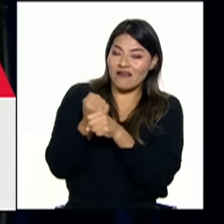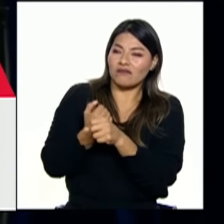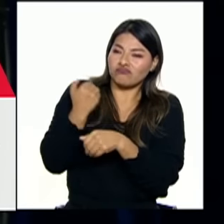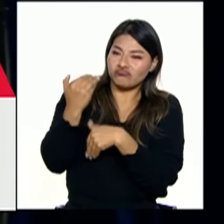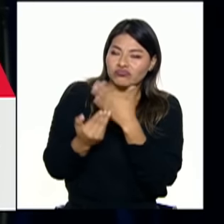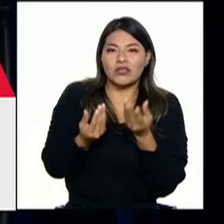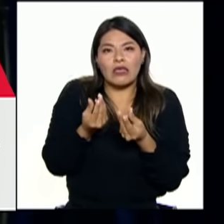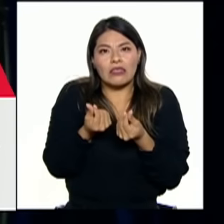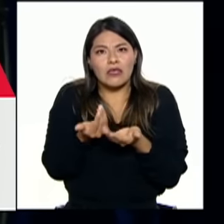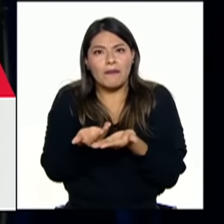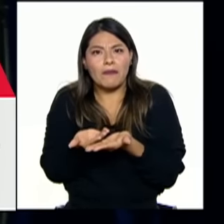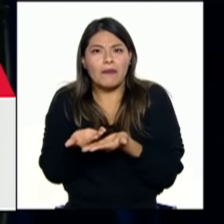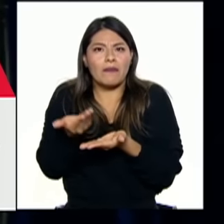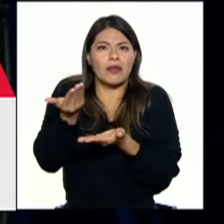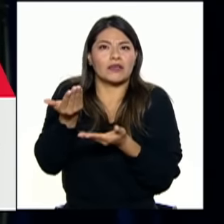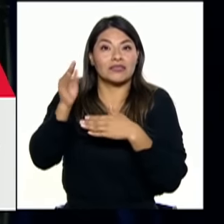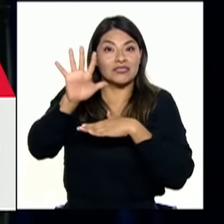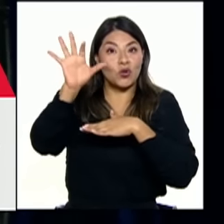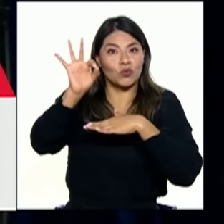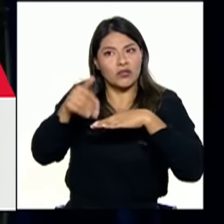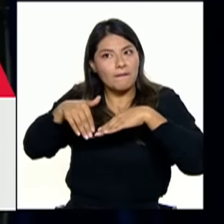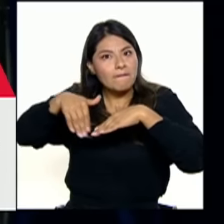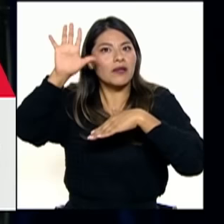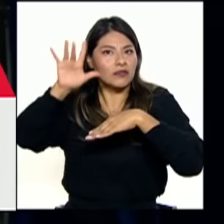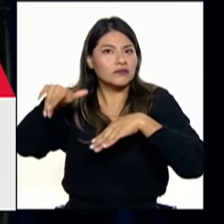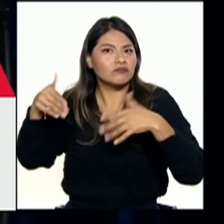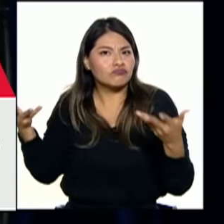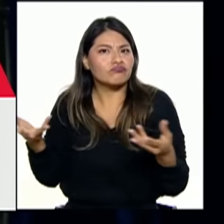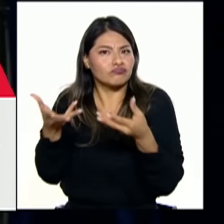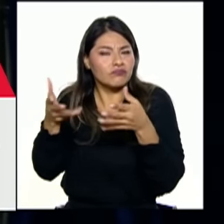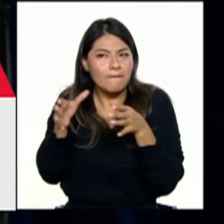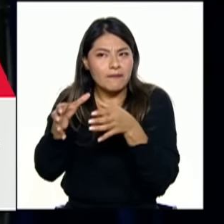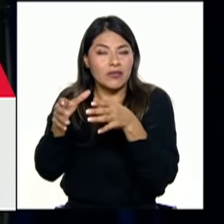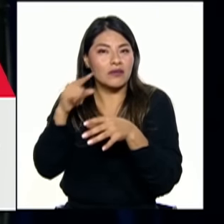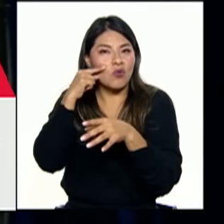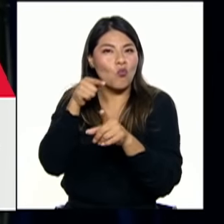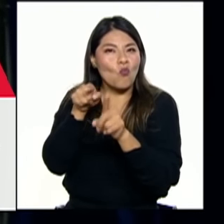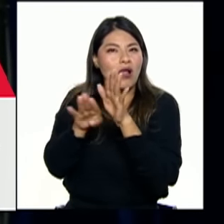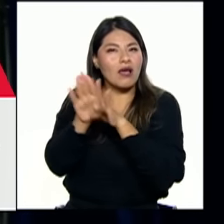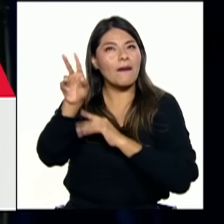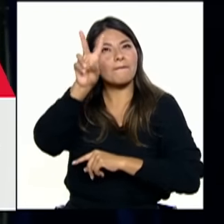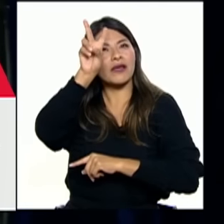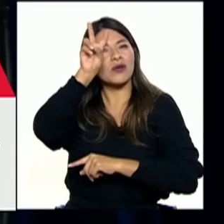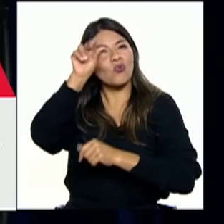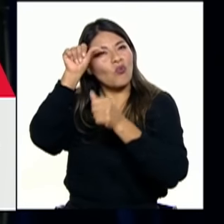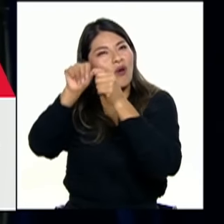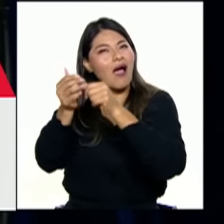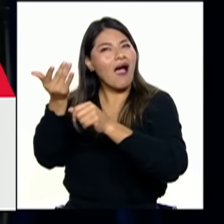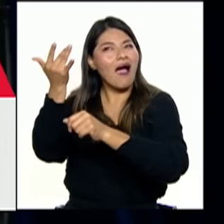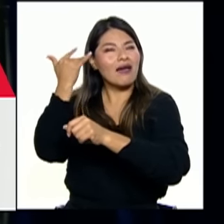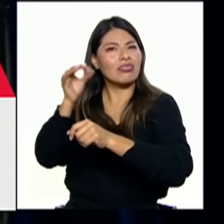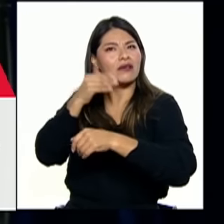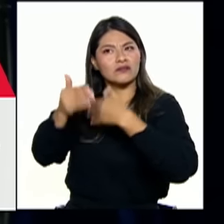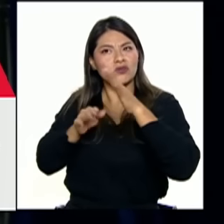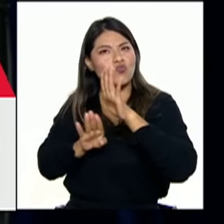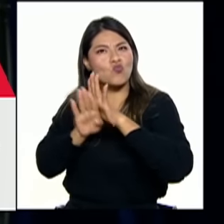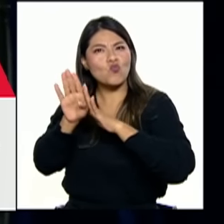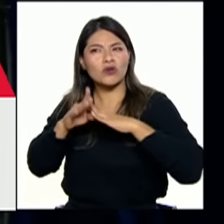de crecimiento por encima del 5%. Y así volver a ver al Perú como la estrella de la